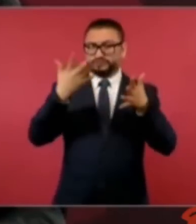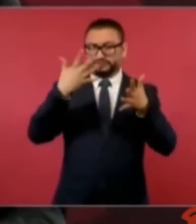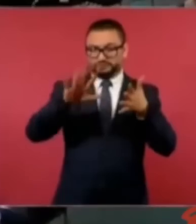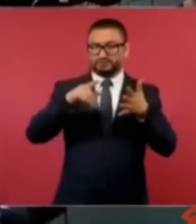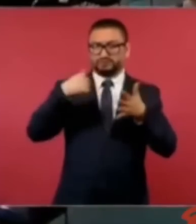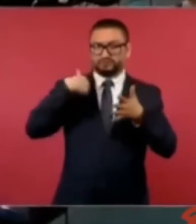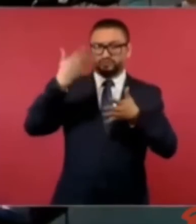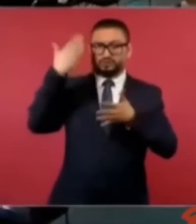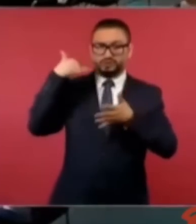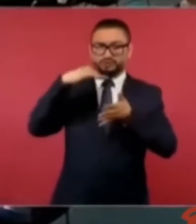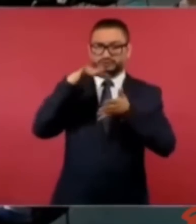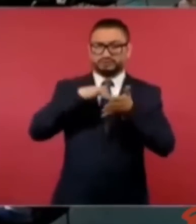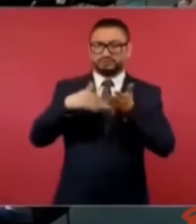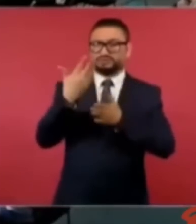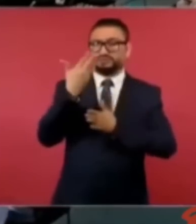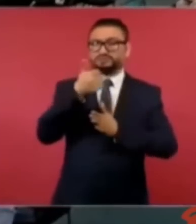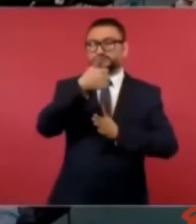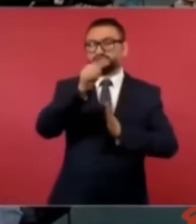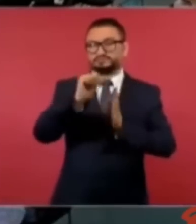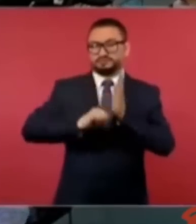le leí hace 6 meses.